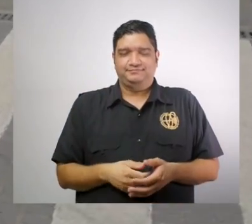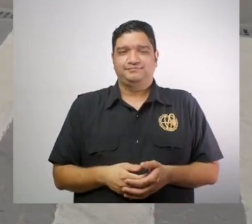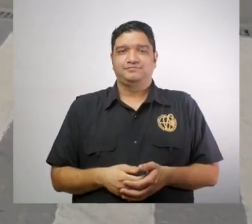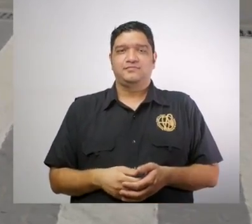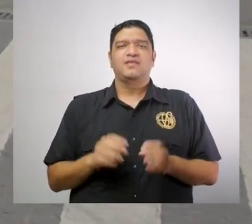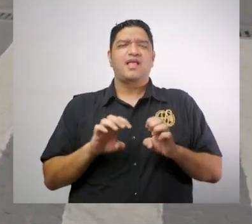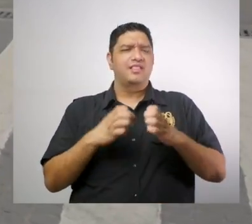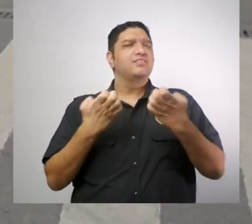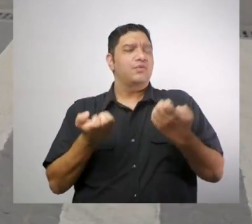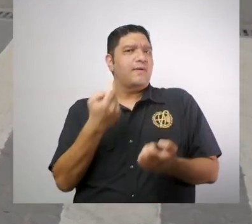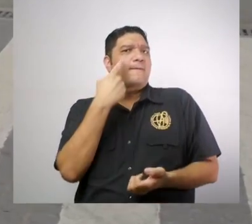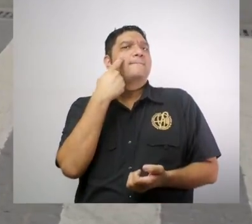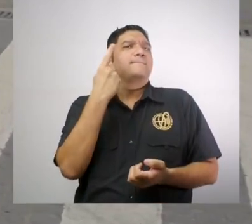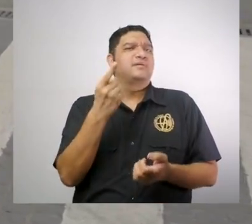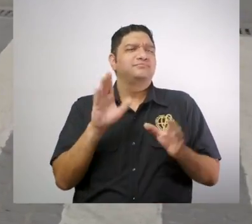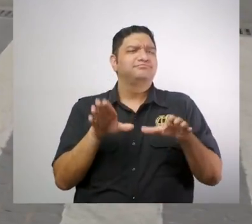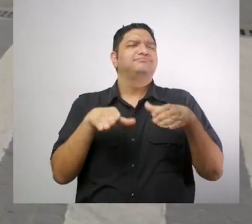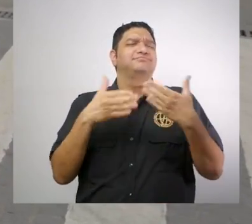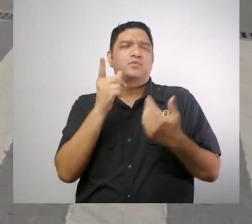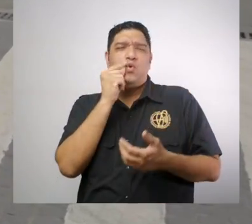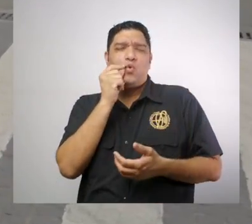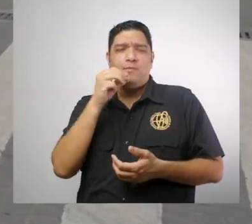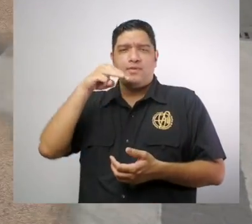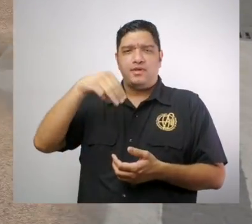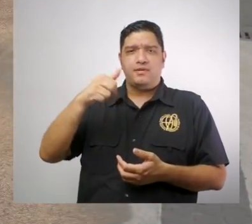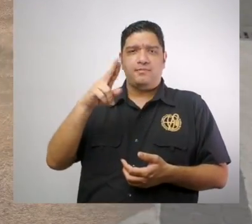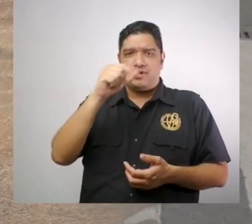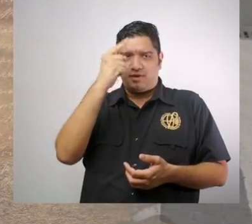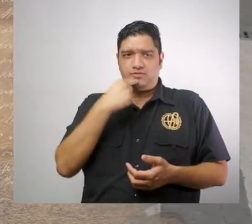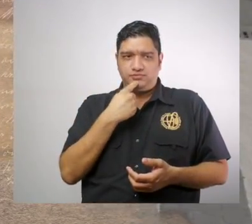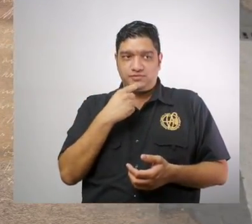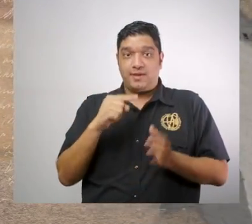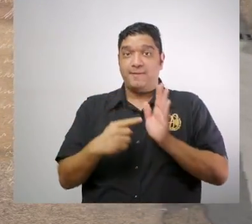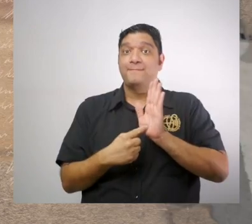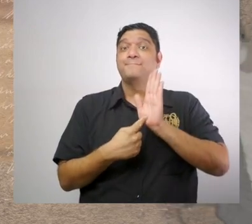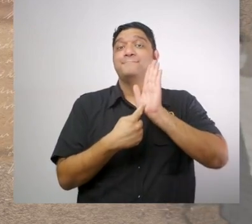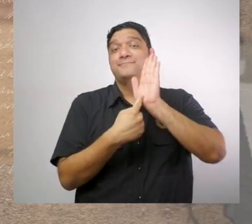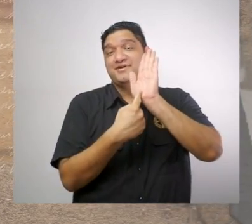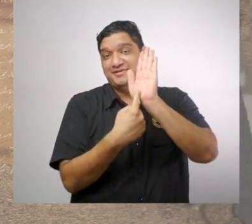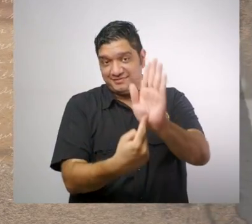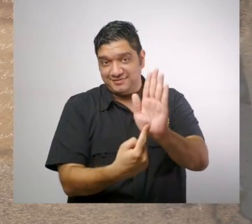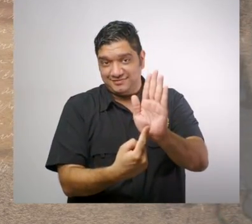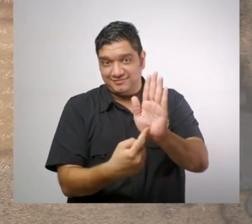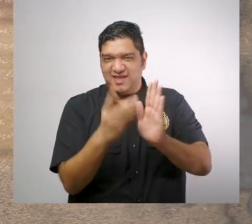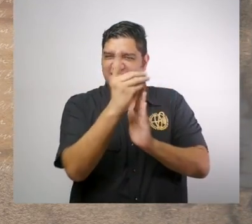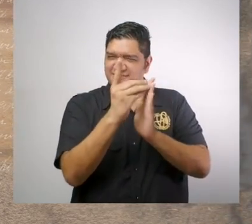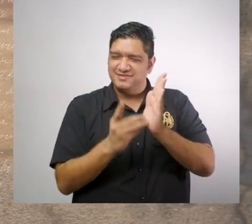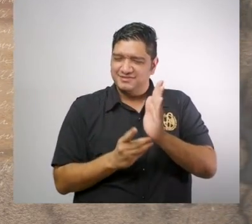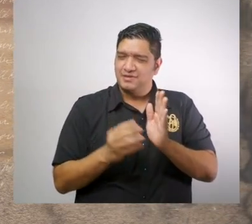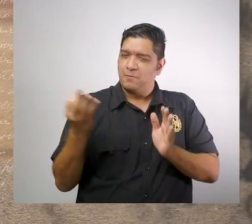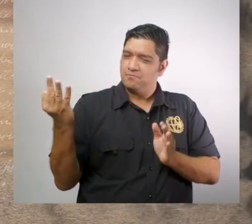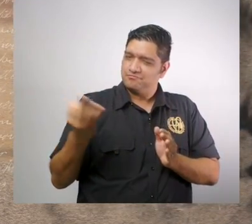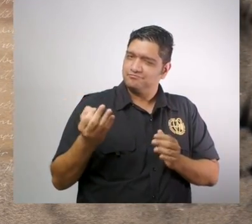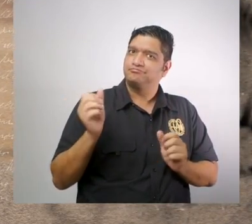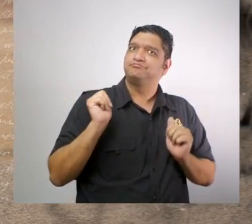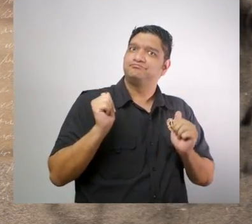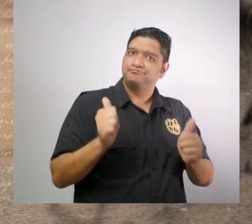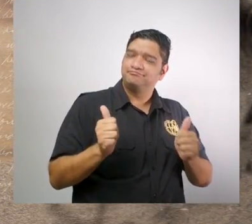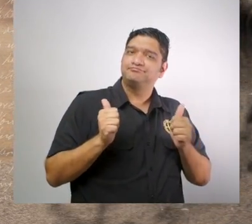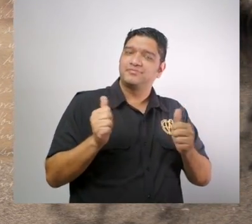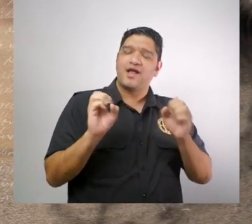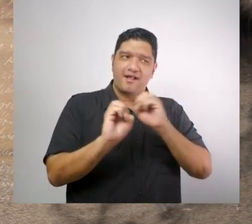Vemos entonces cómo Marcos Ibáñez nos presenta a fines del siglo XVIII un